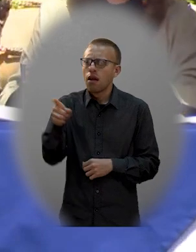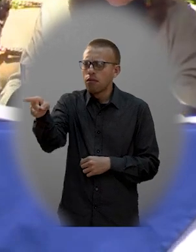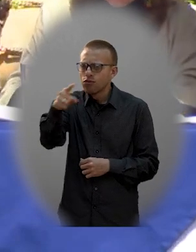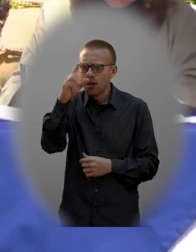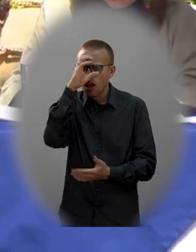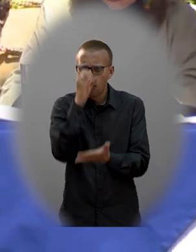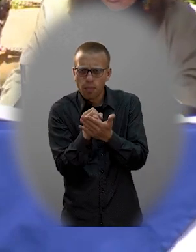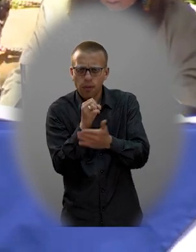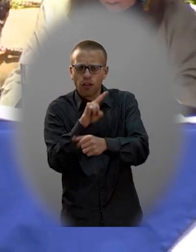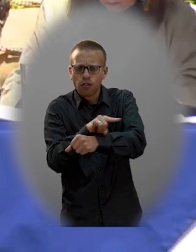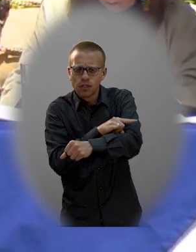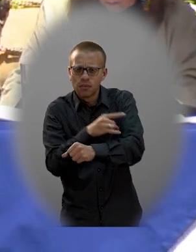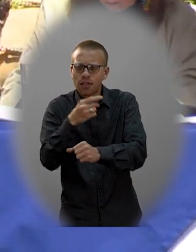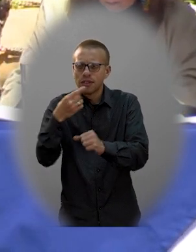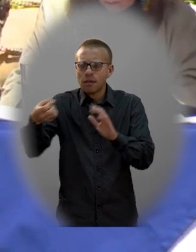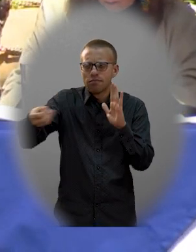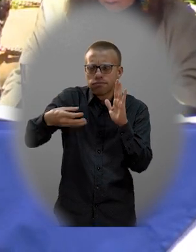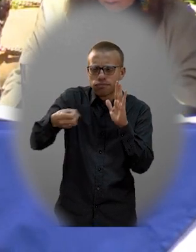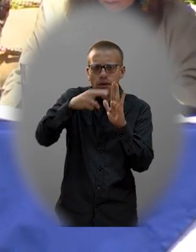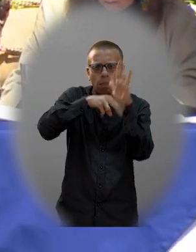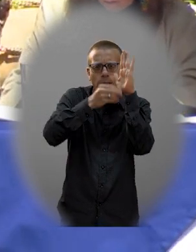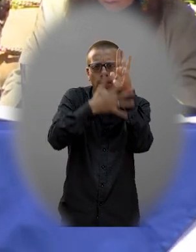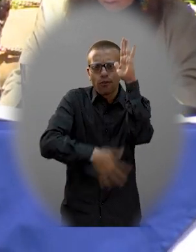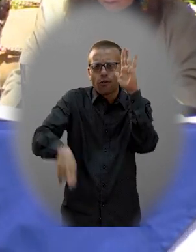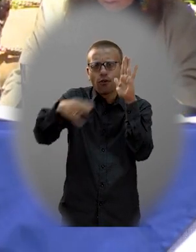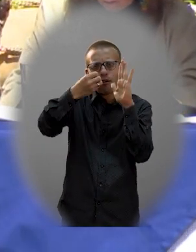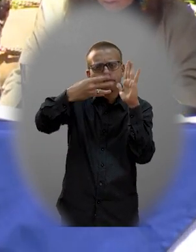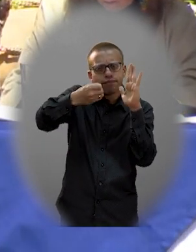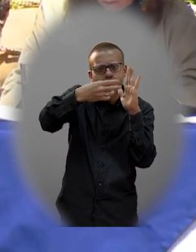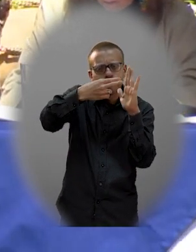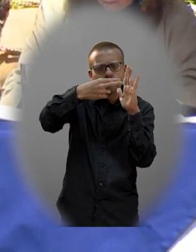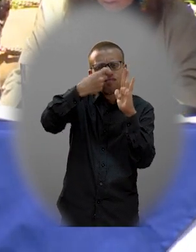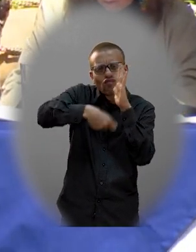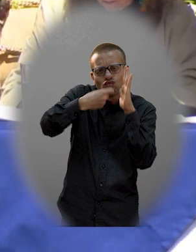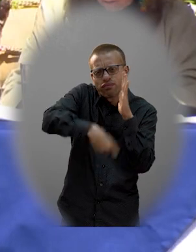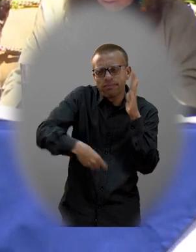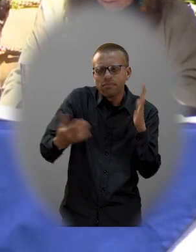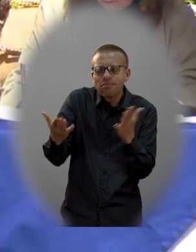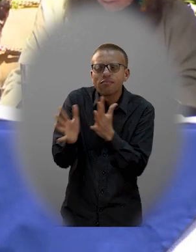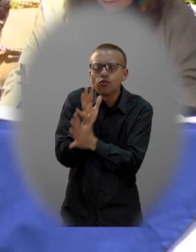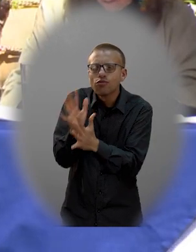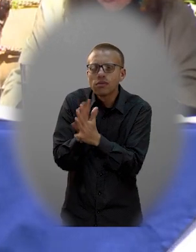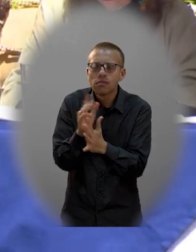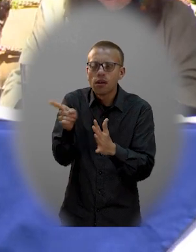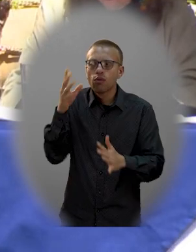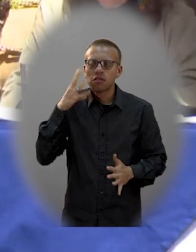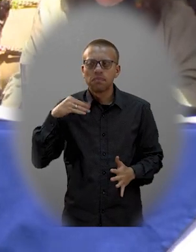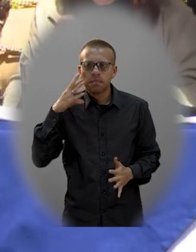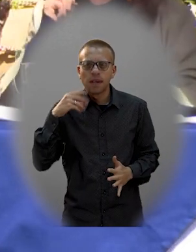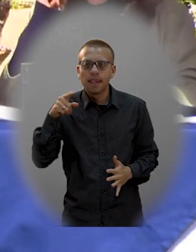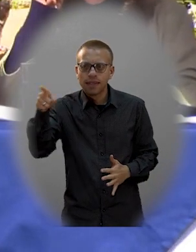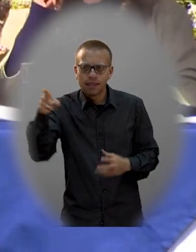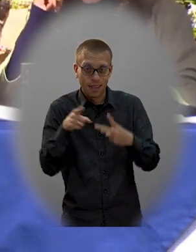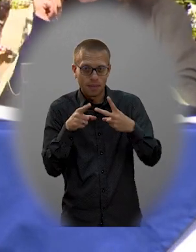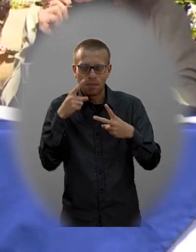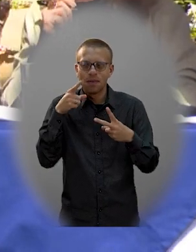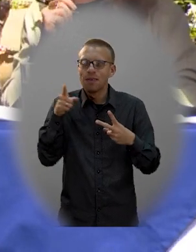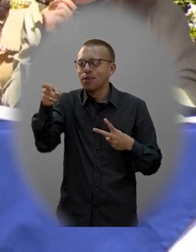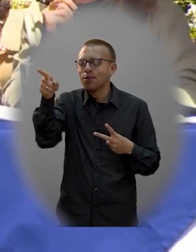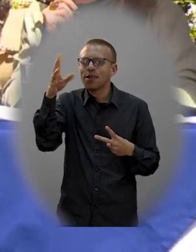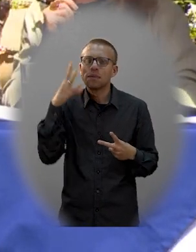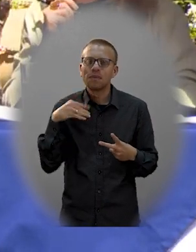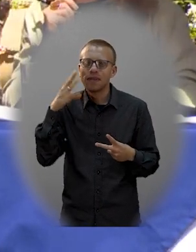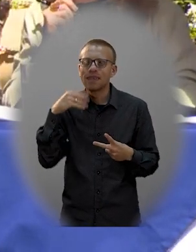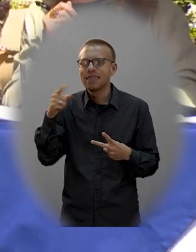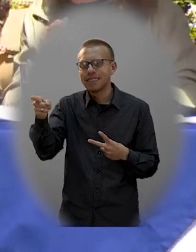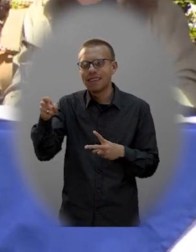y contribuciones al protocolo? Que está articulada la pregunta también desde su experiencia, ¿qué acciones considera que debería